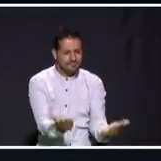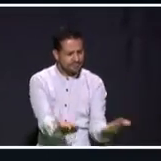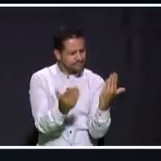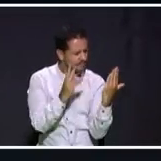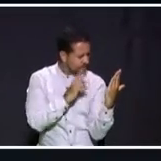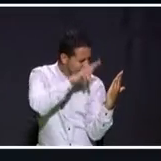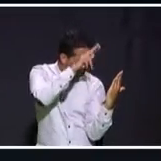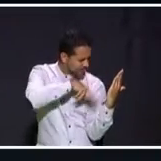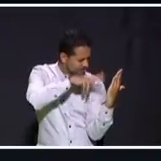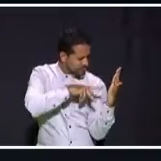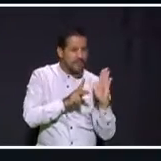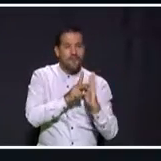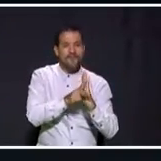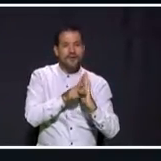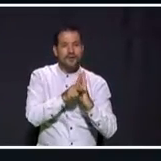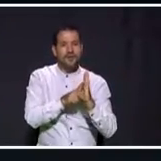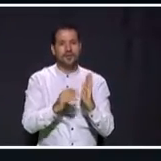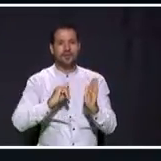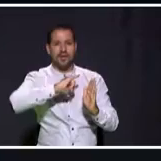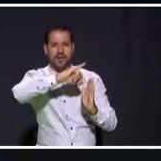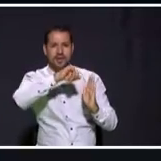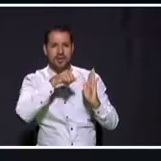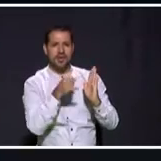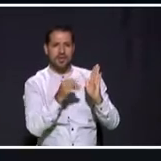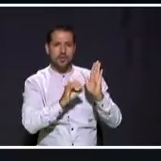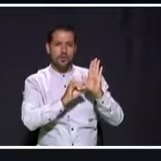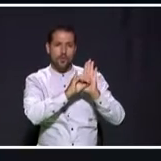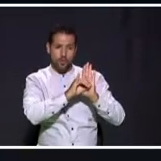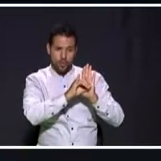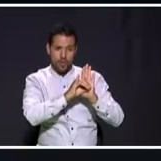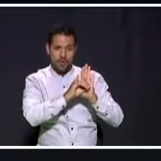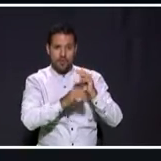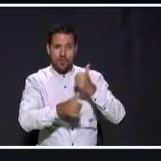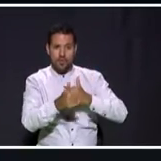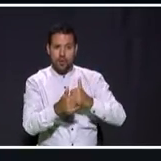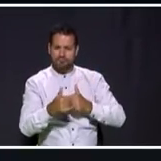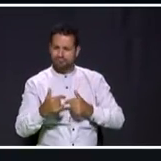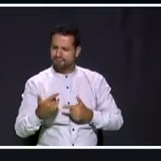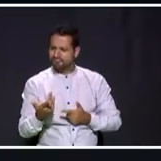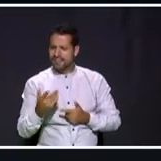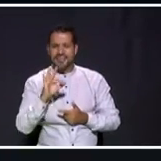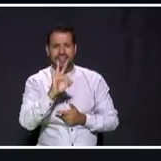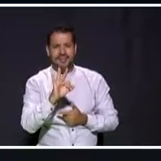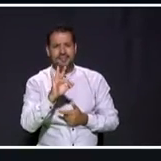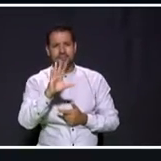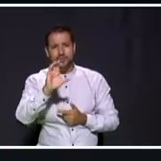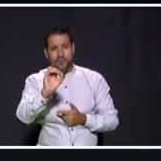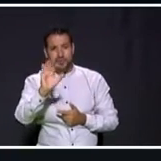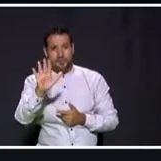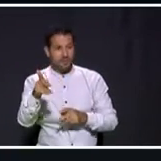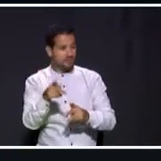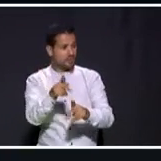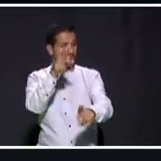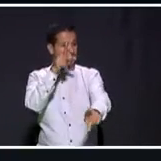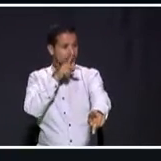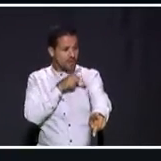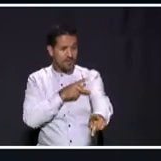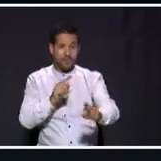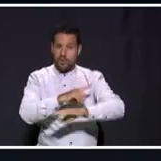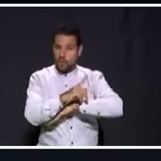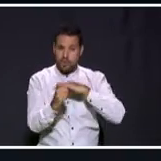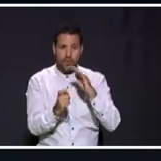gracias a los hidroituango va a ser una realidad nosotros necesitamos que esos 305 kilómetros de toda la franja de todo el